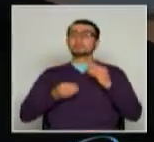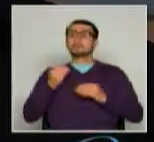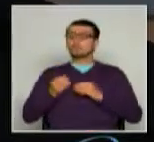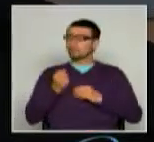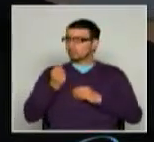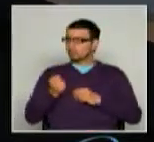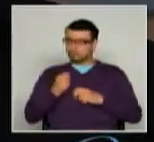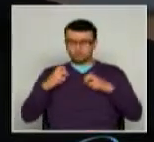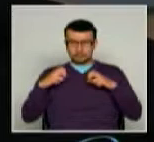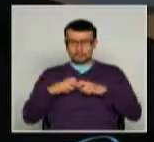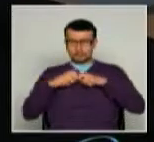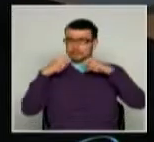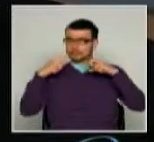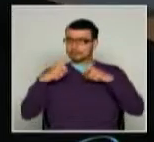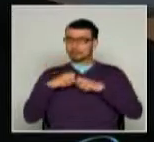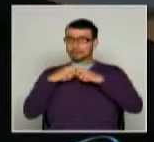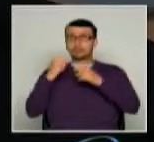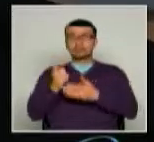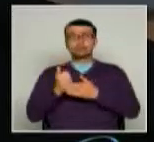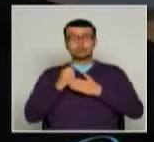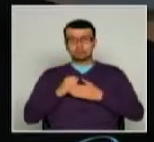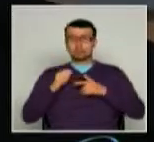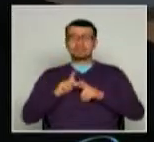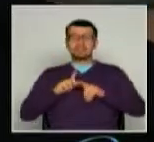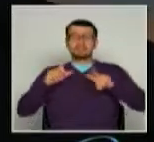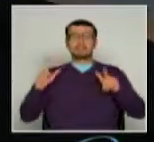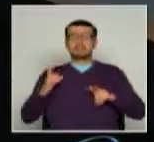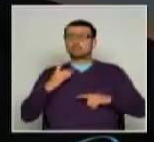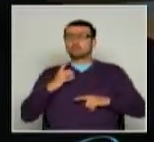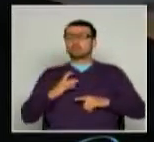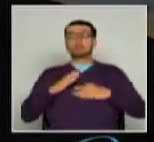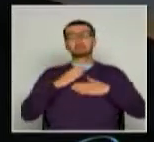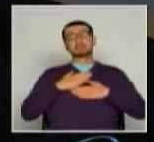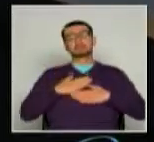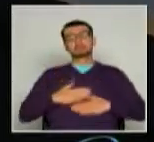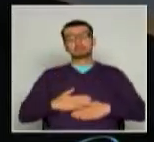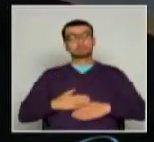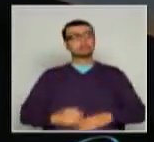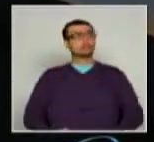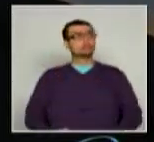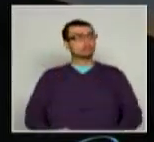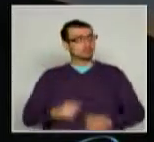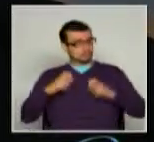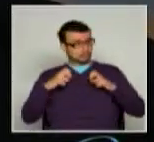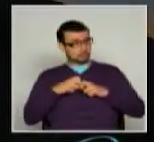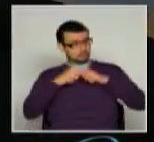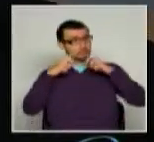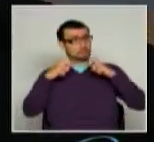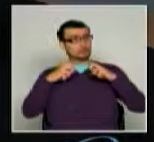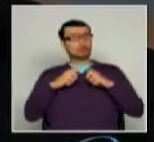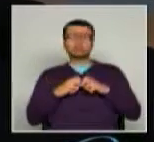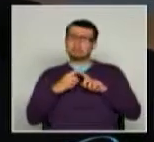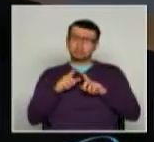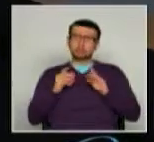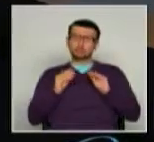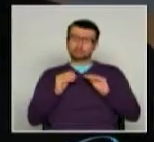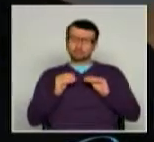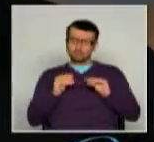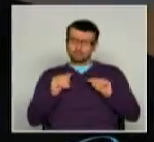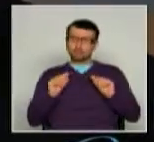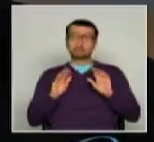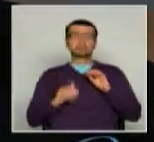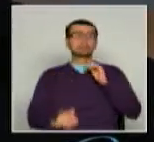de electroestimulación para ayudarle a liberar el dolor y liberar la tensión muscular. Electro es de electricidad, pero a unas